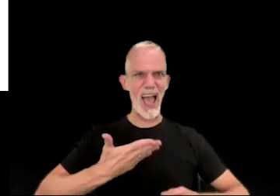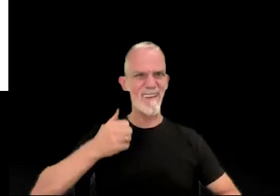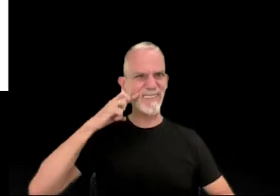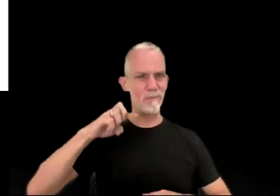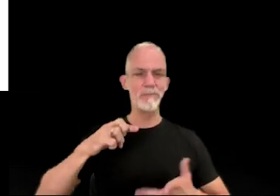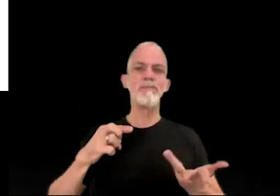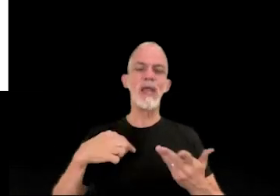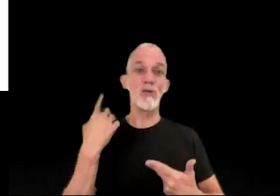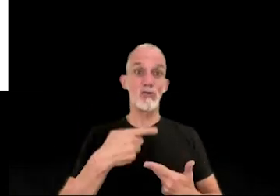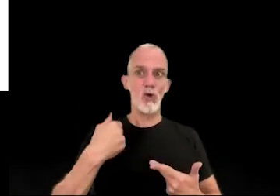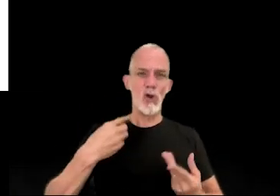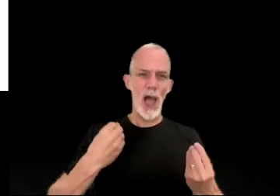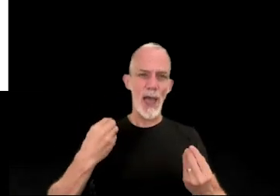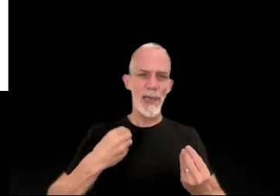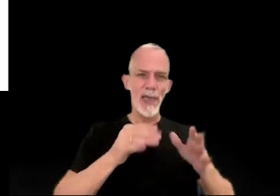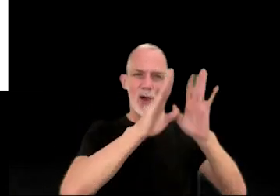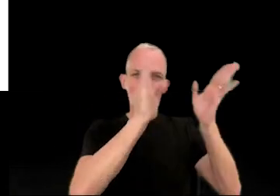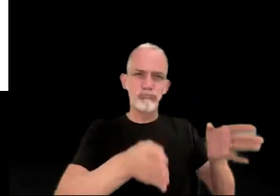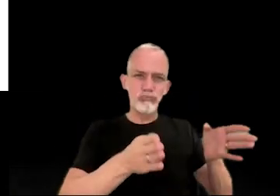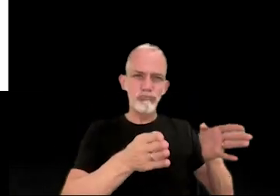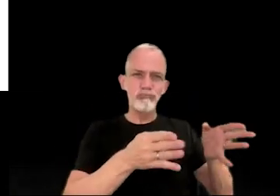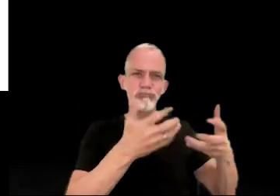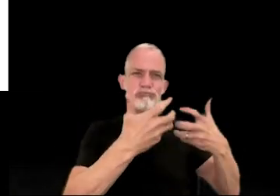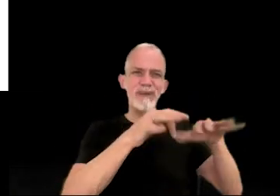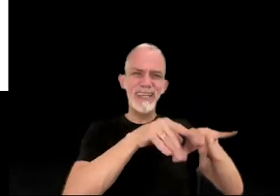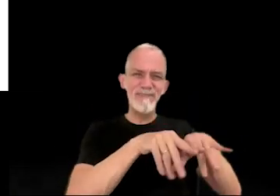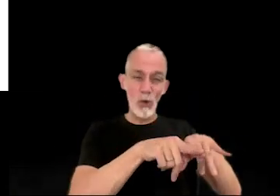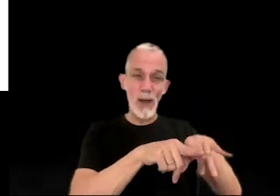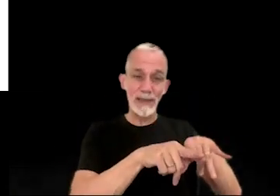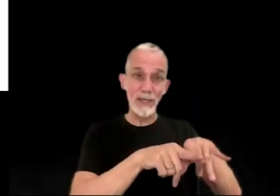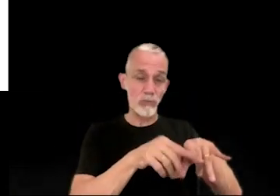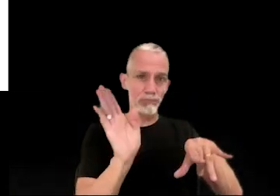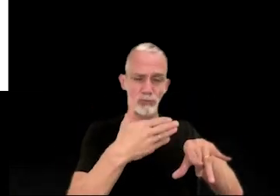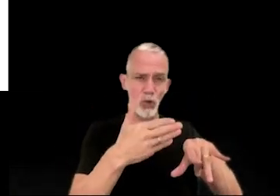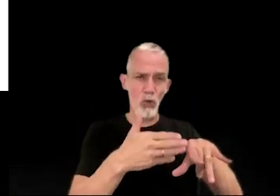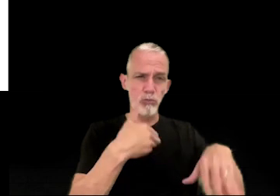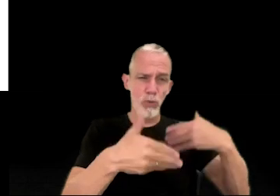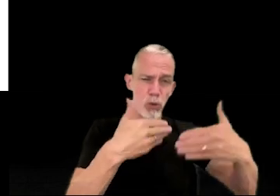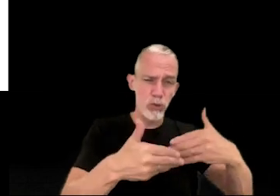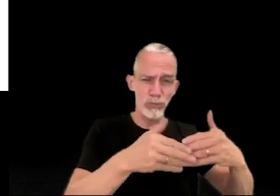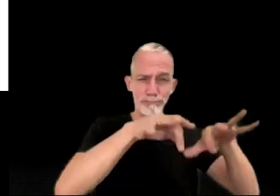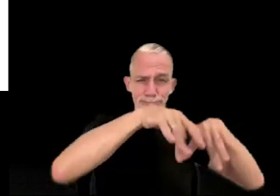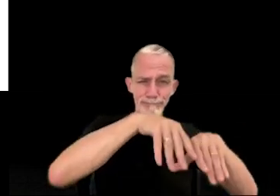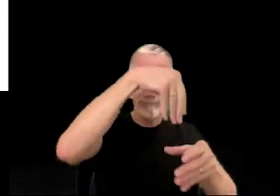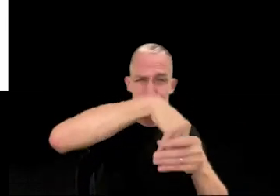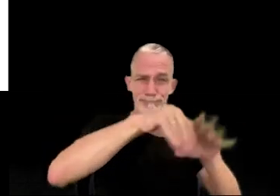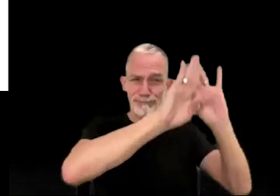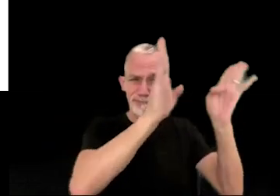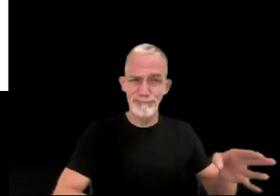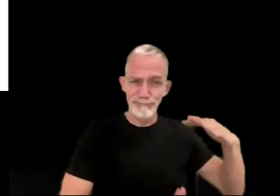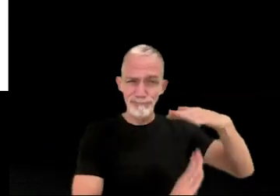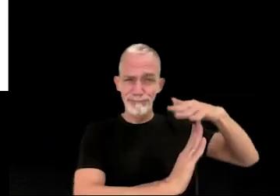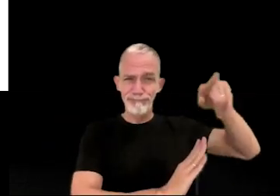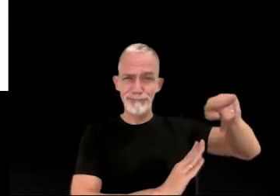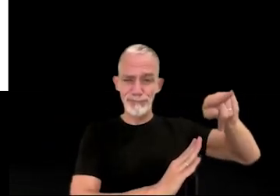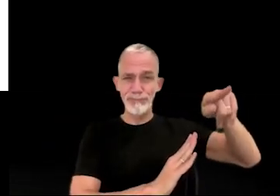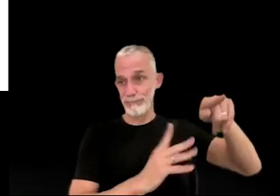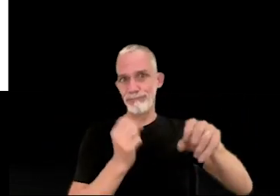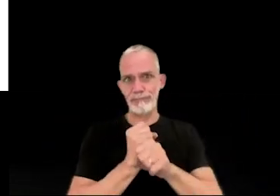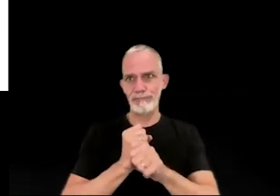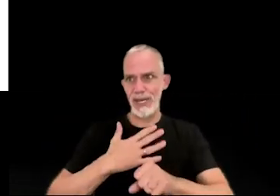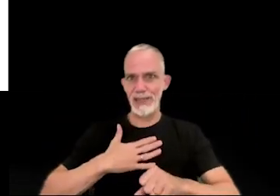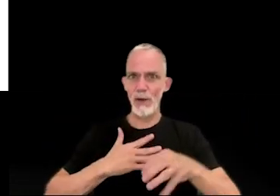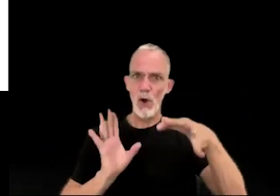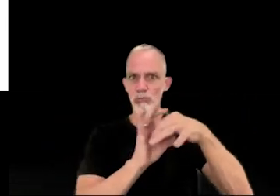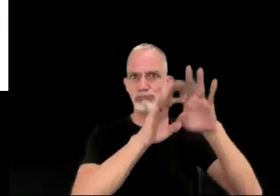organismo tenemos servidores informáticos que utilizamos para todos los procesos que incluye nuestra tarea, las